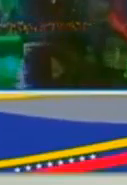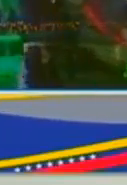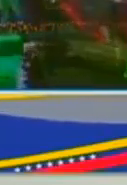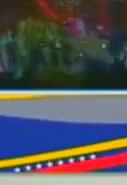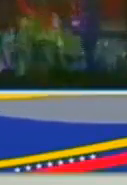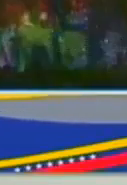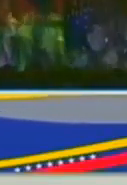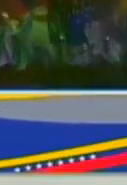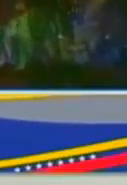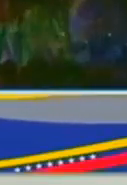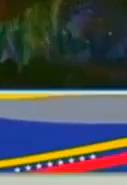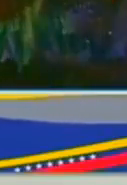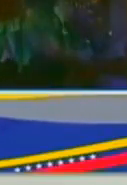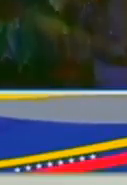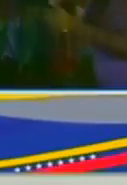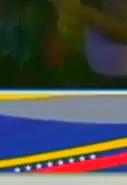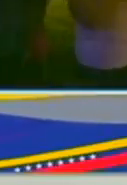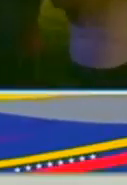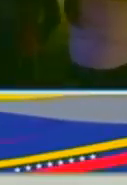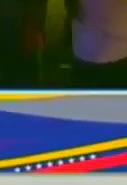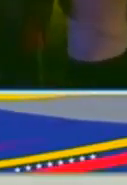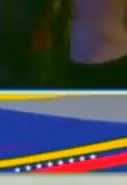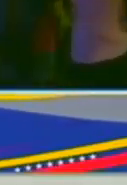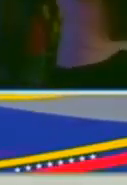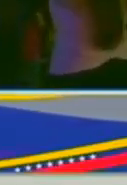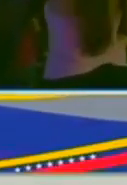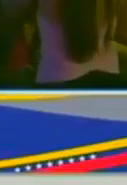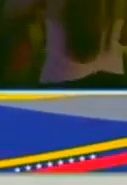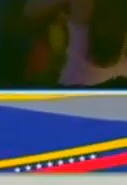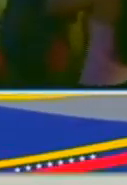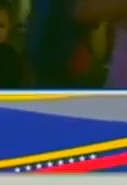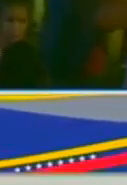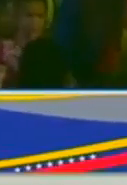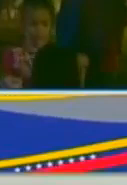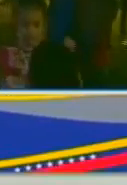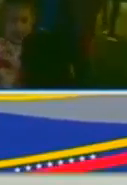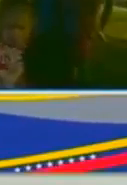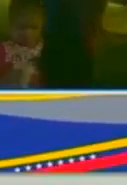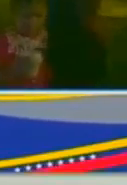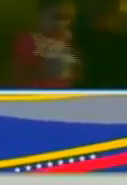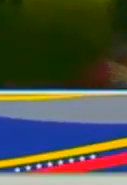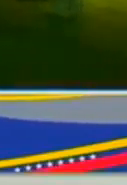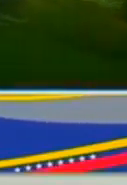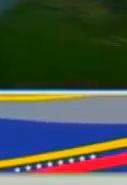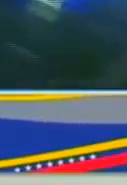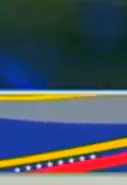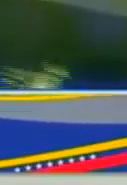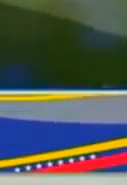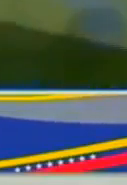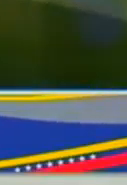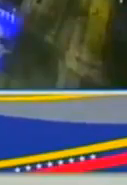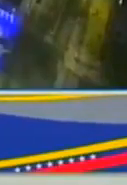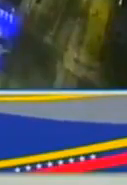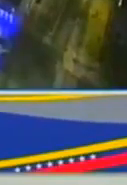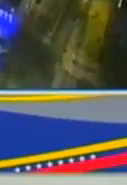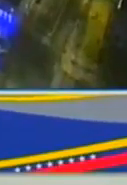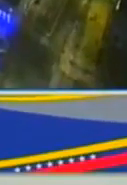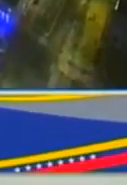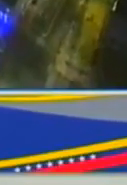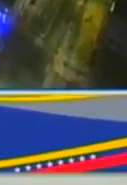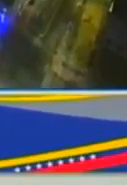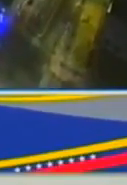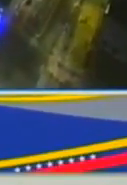Caracas, toda, de punta a punta, de norte a sur, de este a oeste, toda nuestra amada Venezuela en paz,